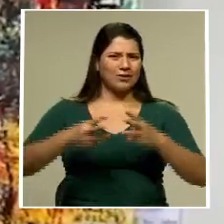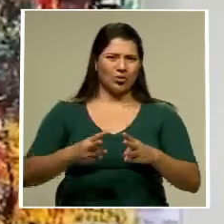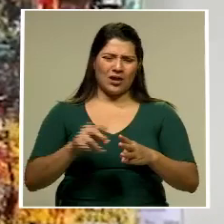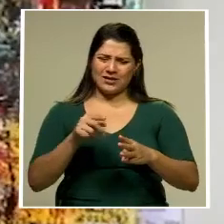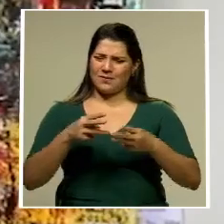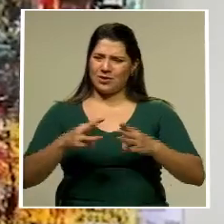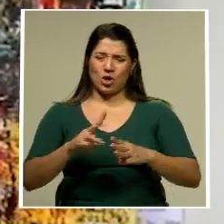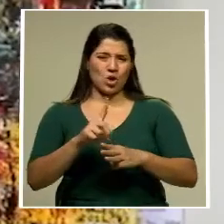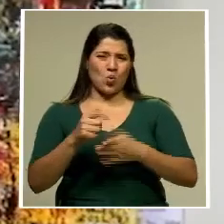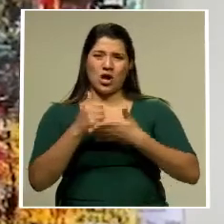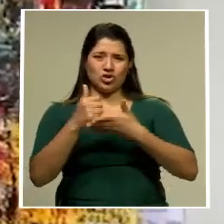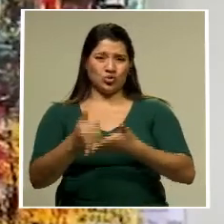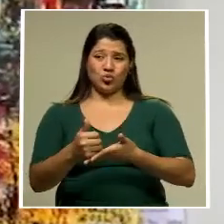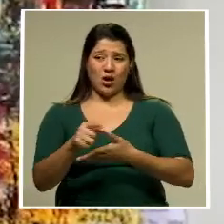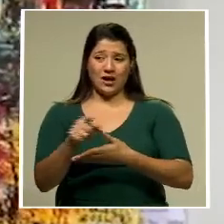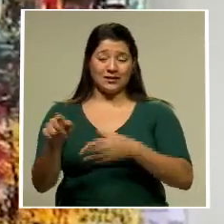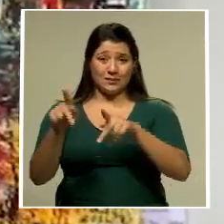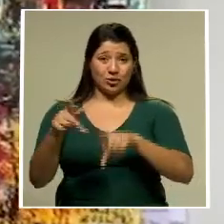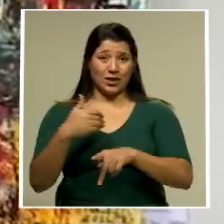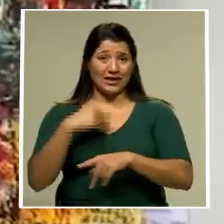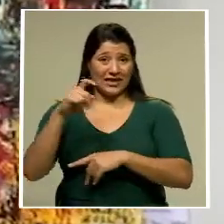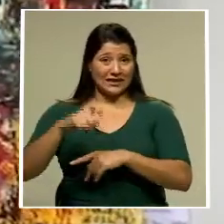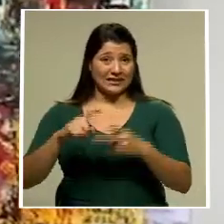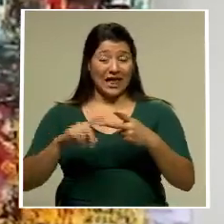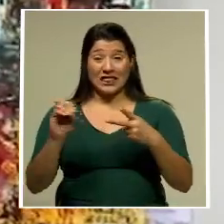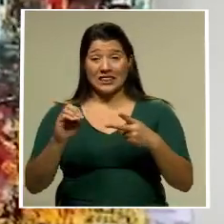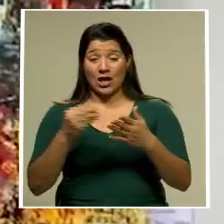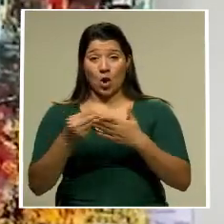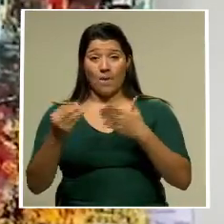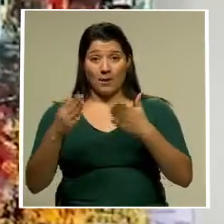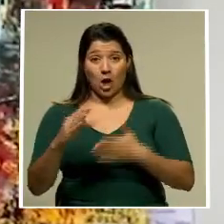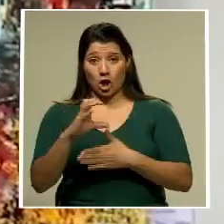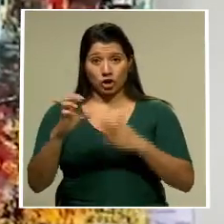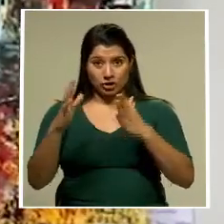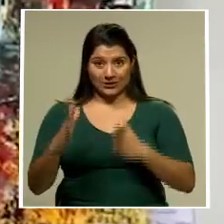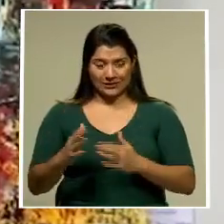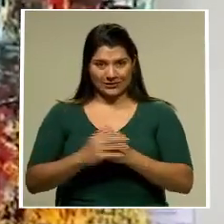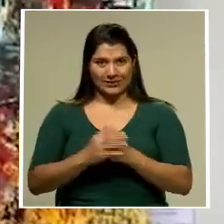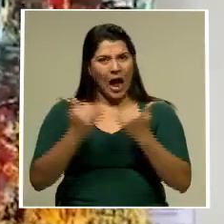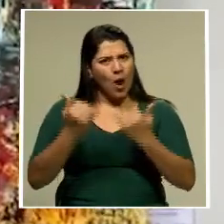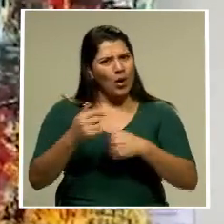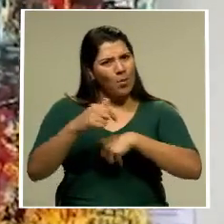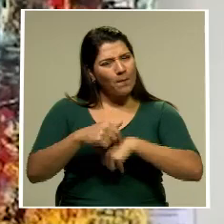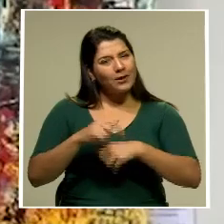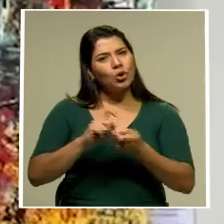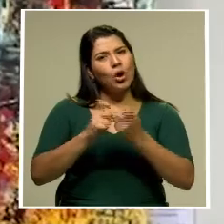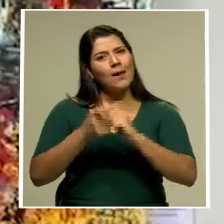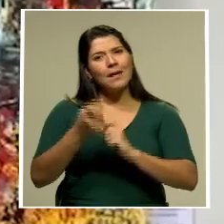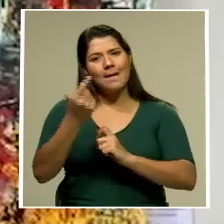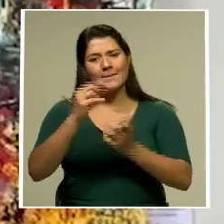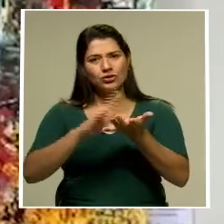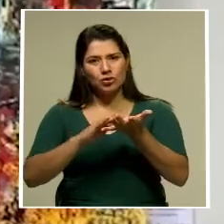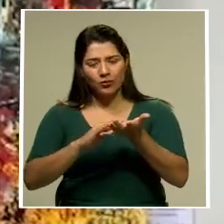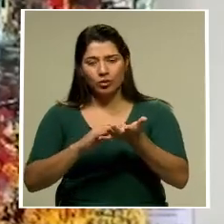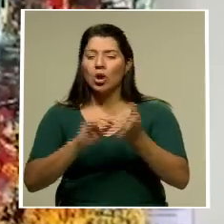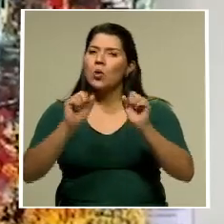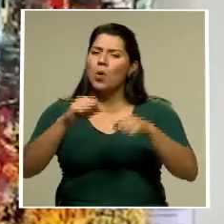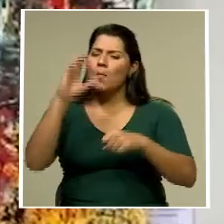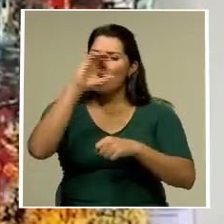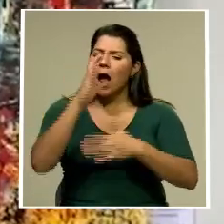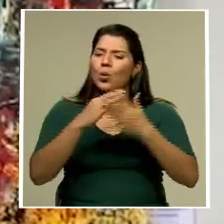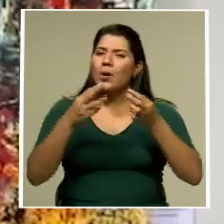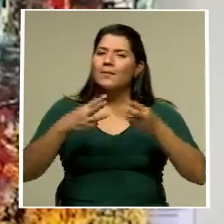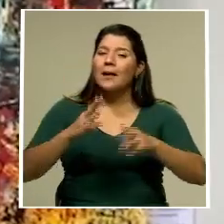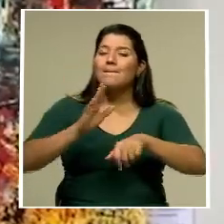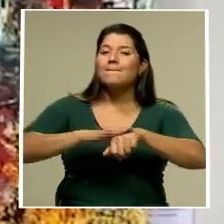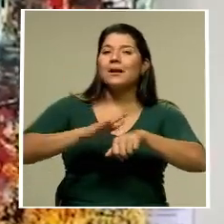favorece a los que menos tienen y no favorece a ningún consumidor costarricense. Es el momento de liberalizar el precio del arroz y buscar un mecanismo que permita una